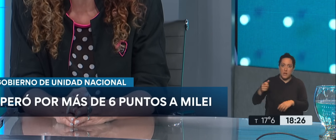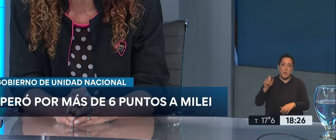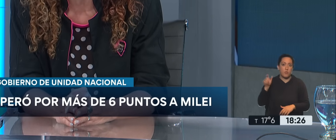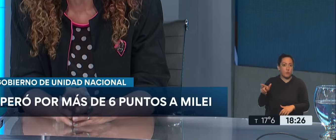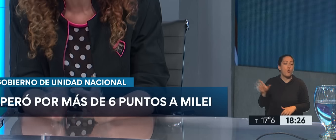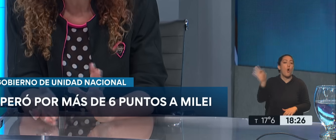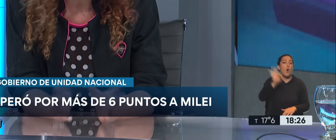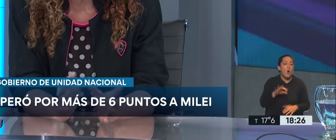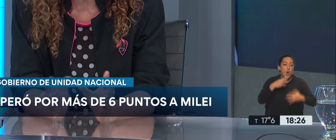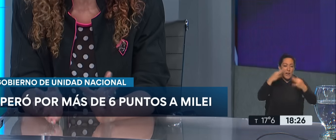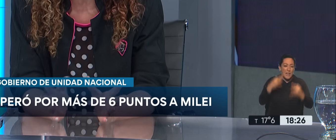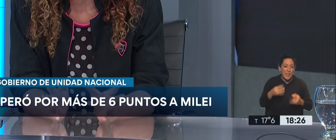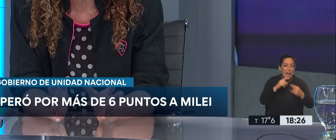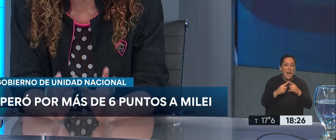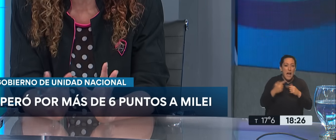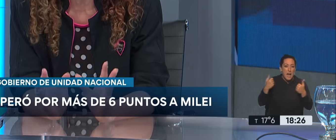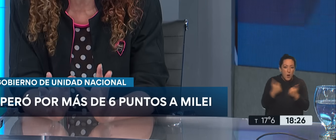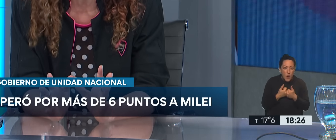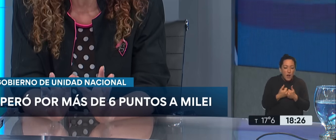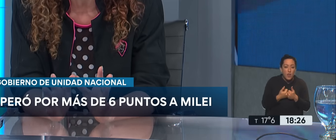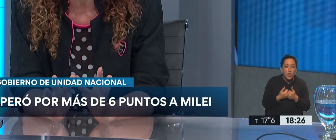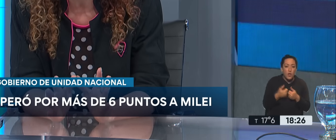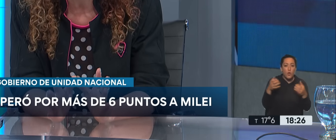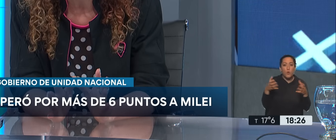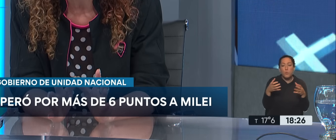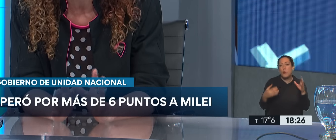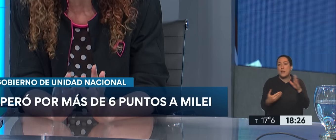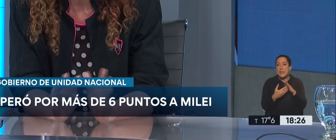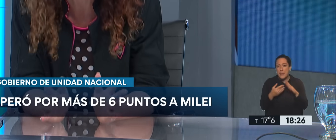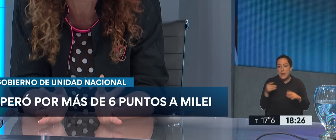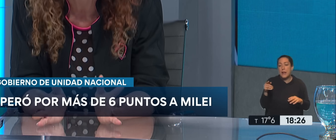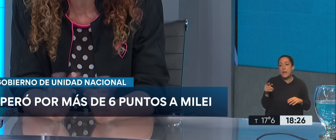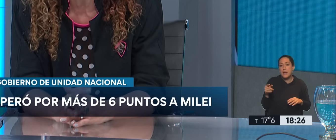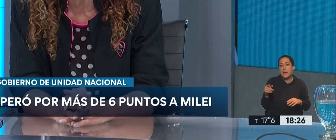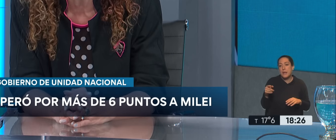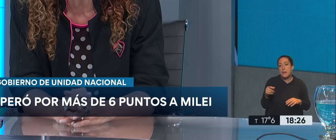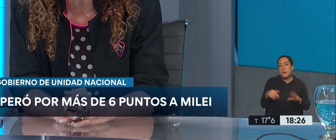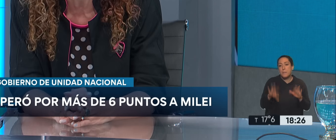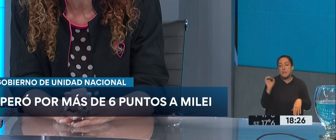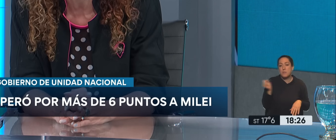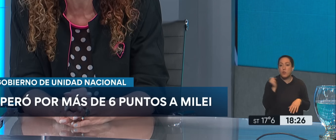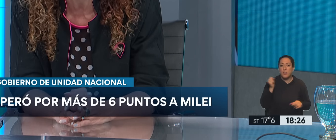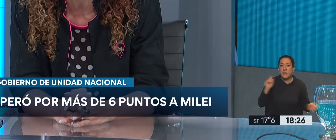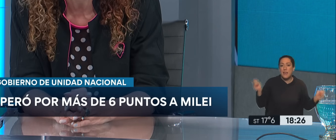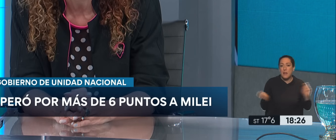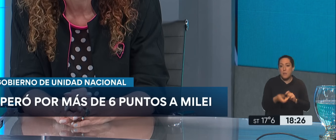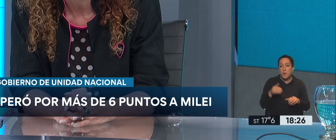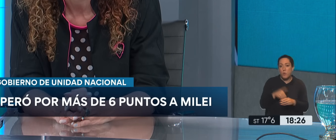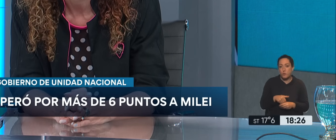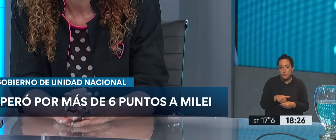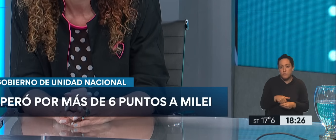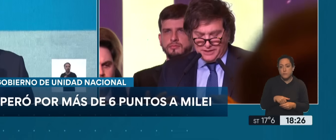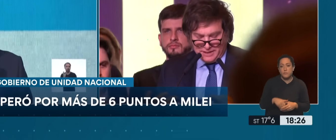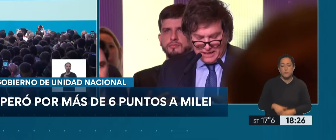es más un acuerdo entre la dirigencia que fue lo que primó a la hora de traccionar este voto? No, yo